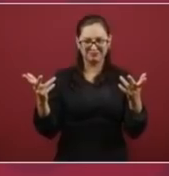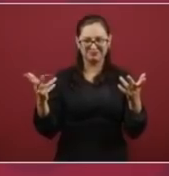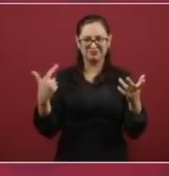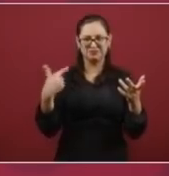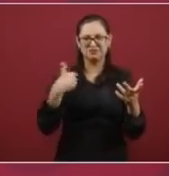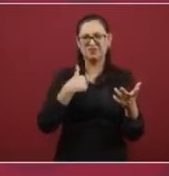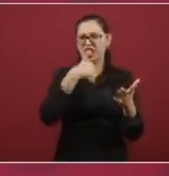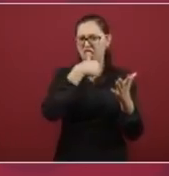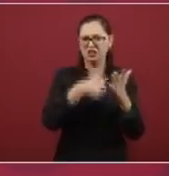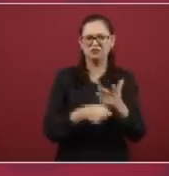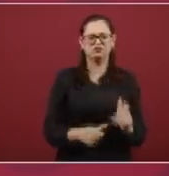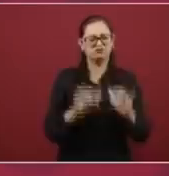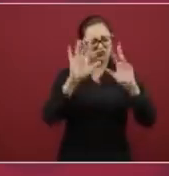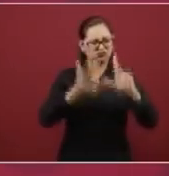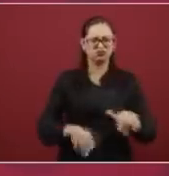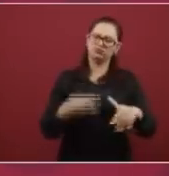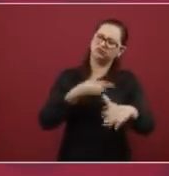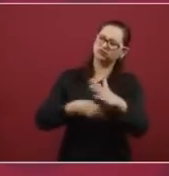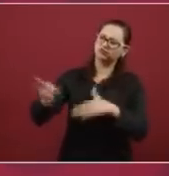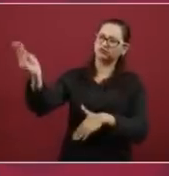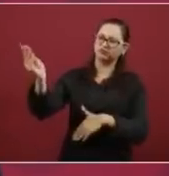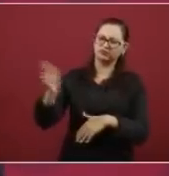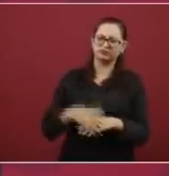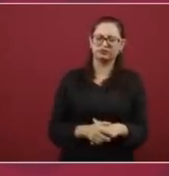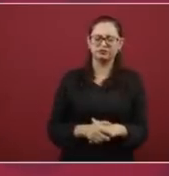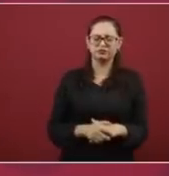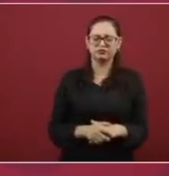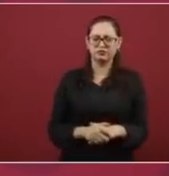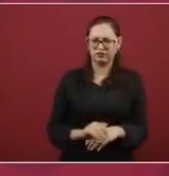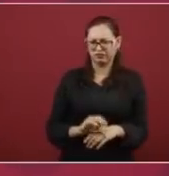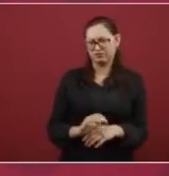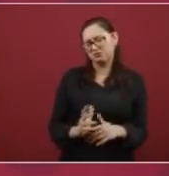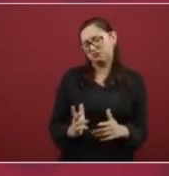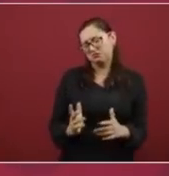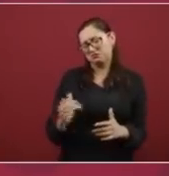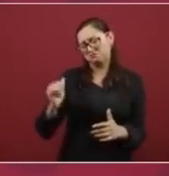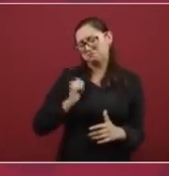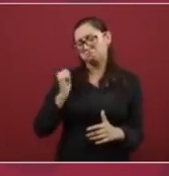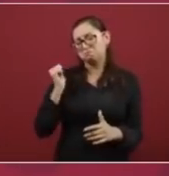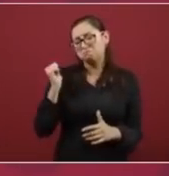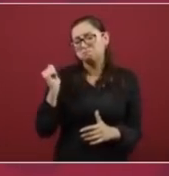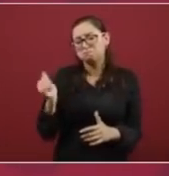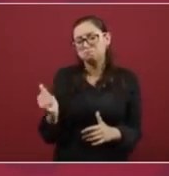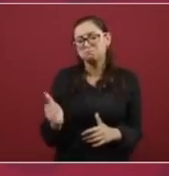carta que enviamos, que dicho sea de paso,